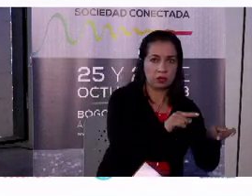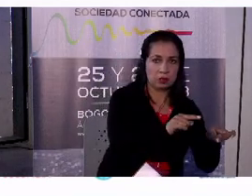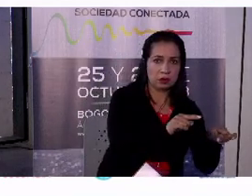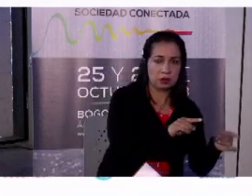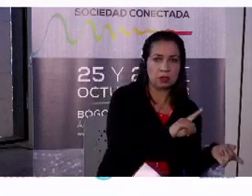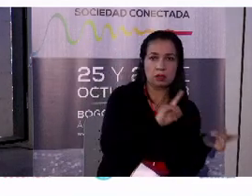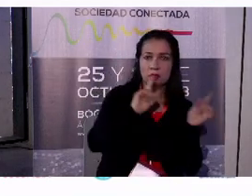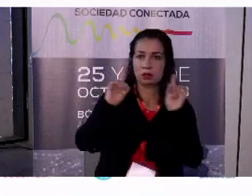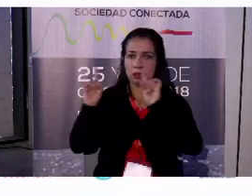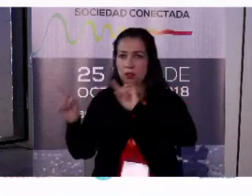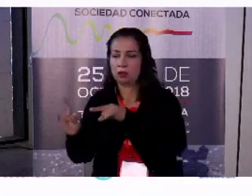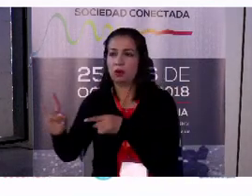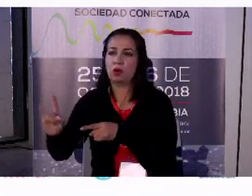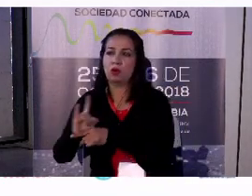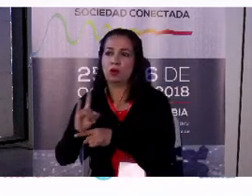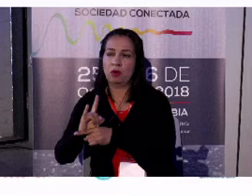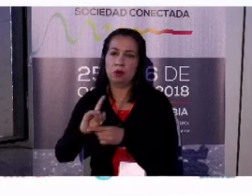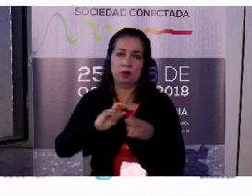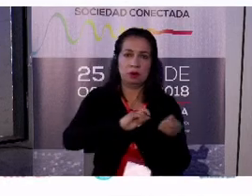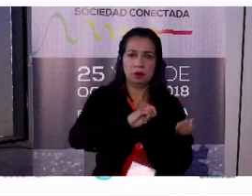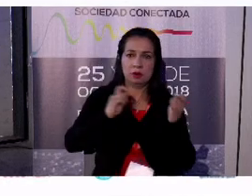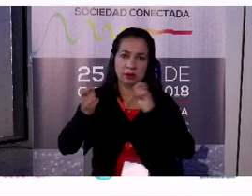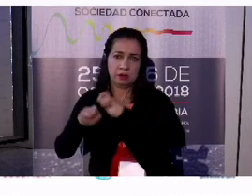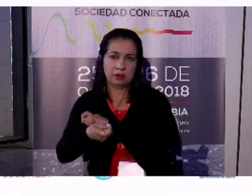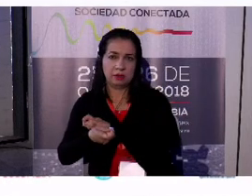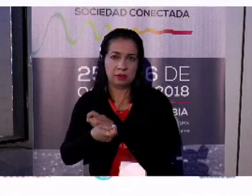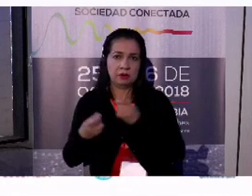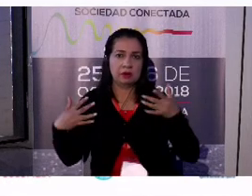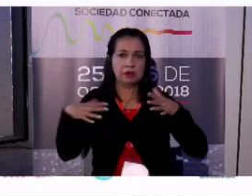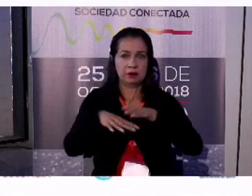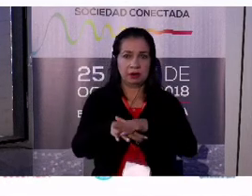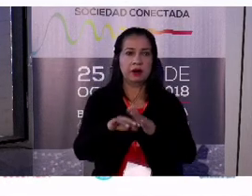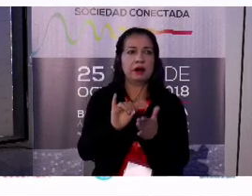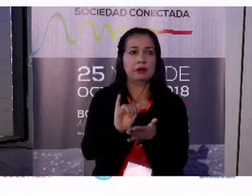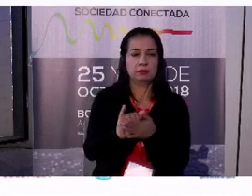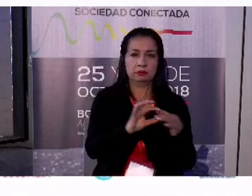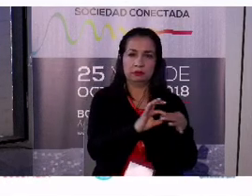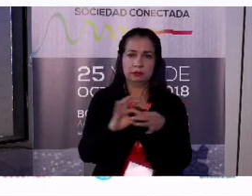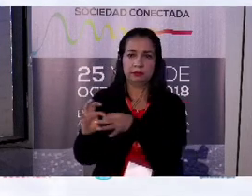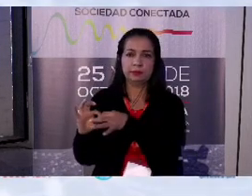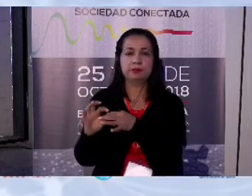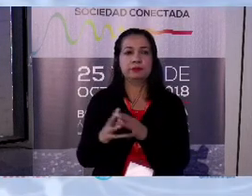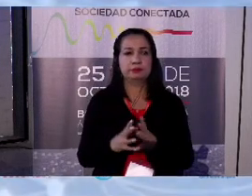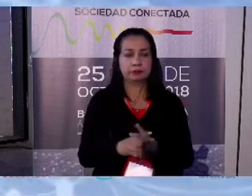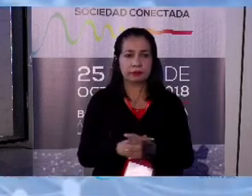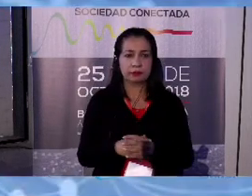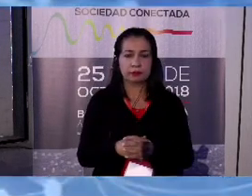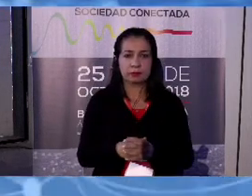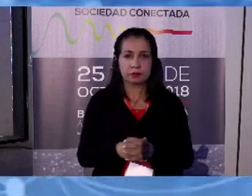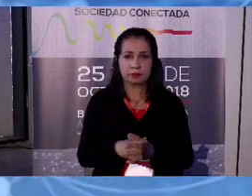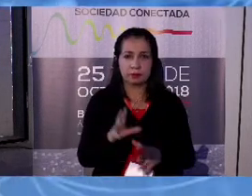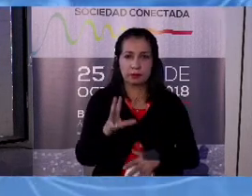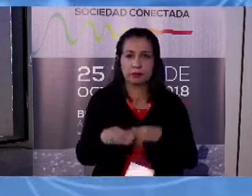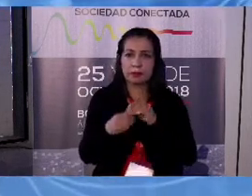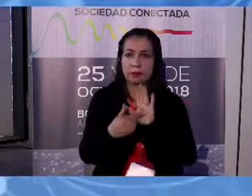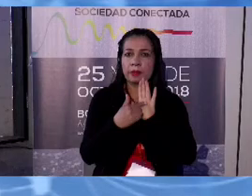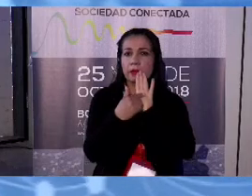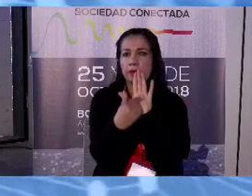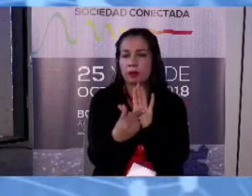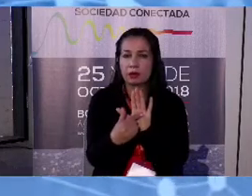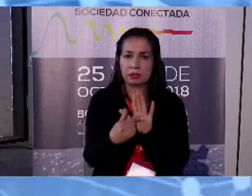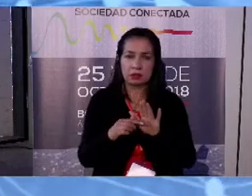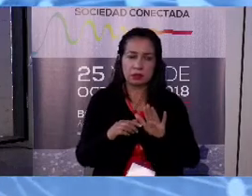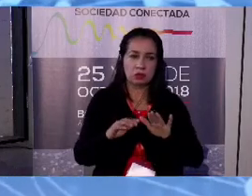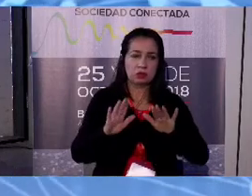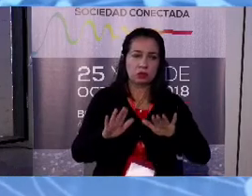misma estación no está al otro lado de la red necesariamente y hay modelos para el tráfico